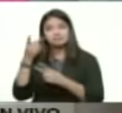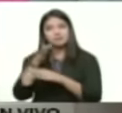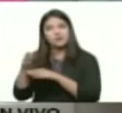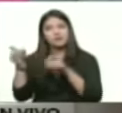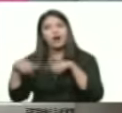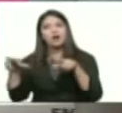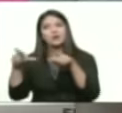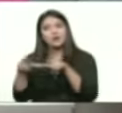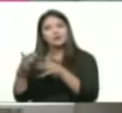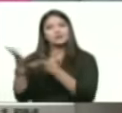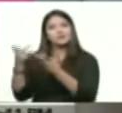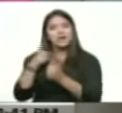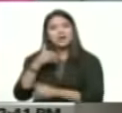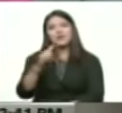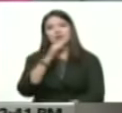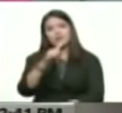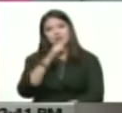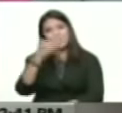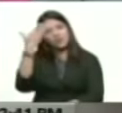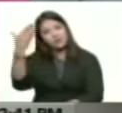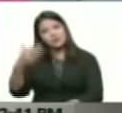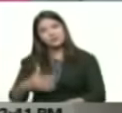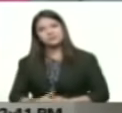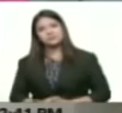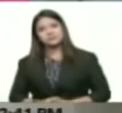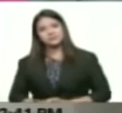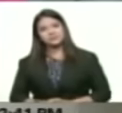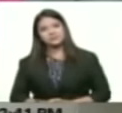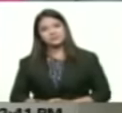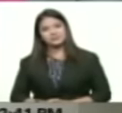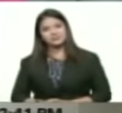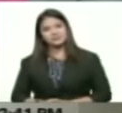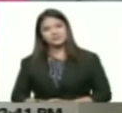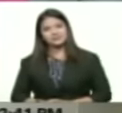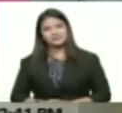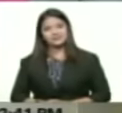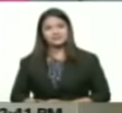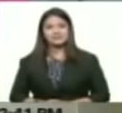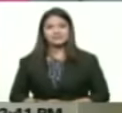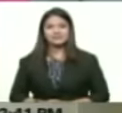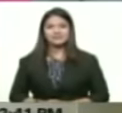y nos tiene información. Ana Rosa, te saludamos, cuéntanos.